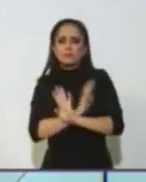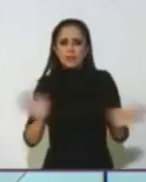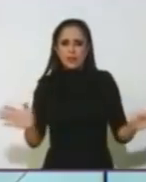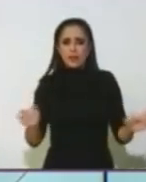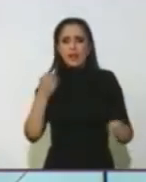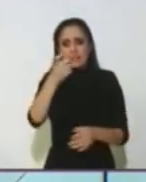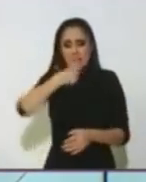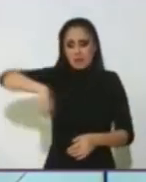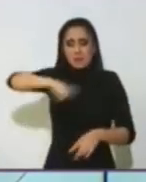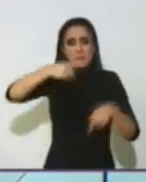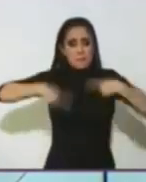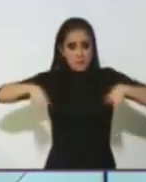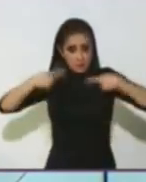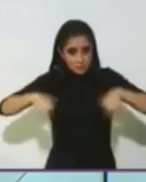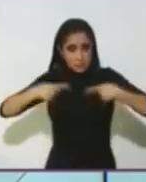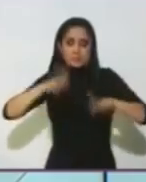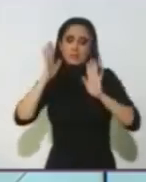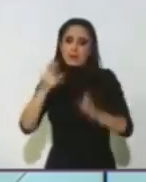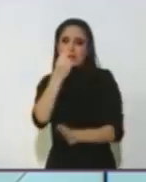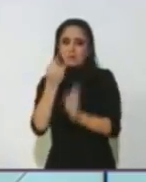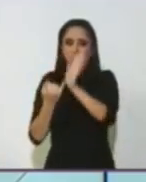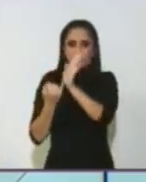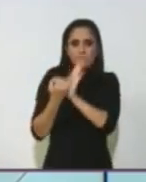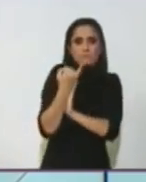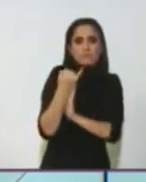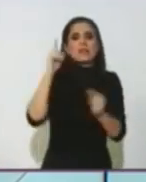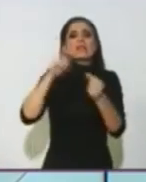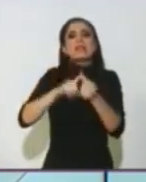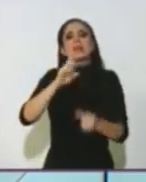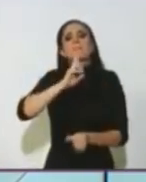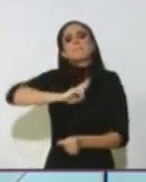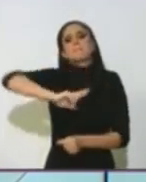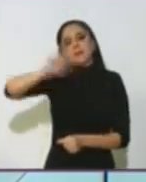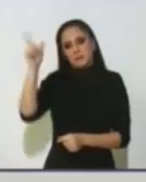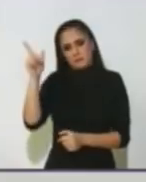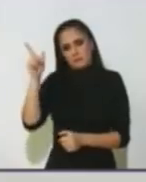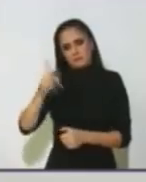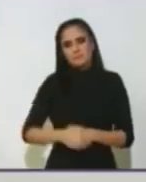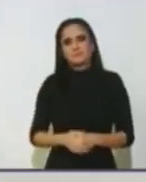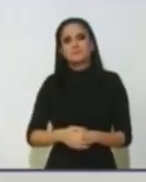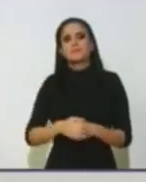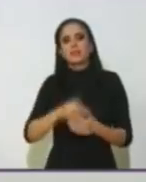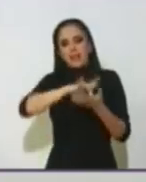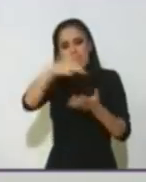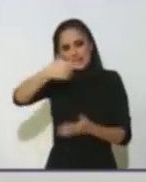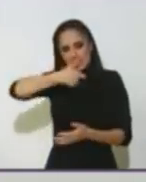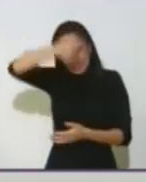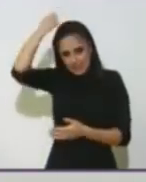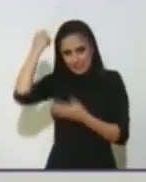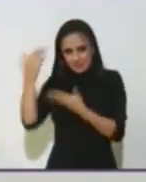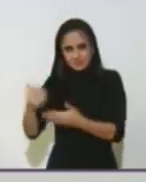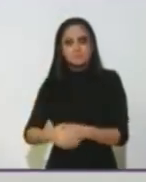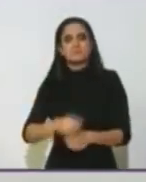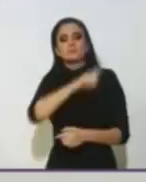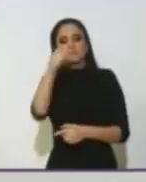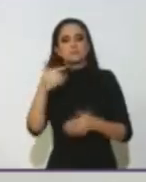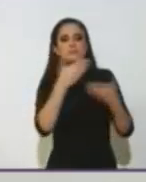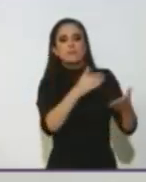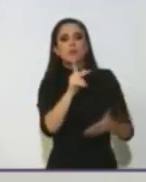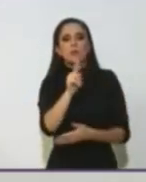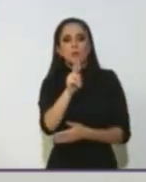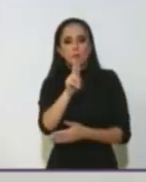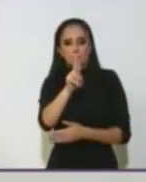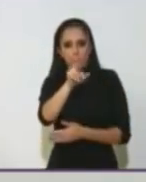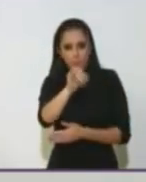los ciudadanos van a determinar quién es el mejor gracias gracias candidata bueno a continuación el turno es de purificación